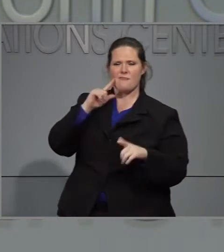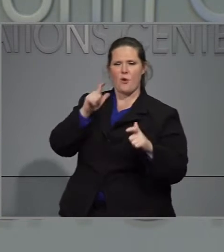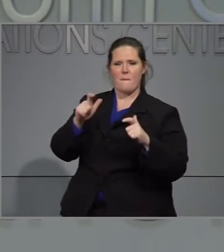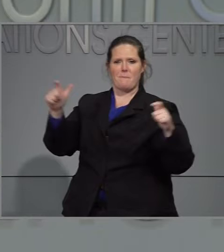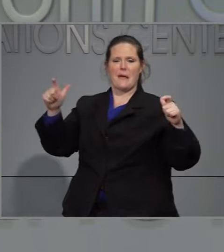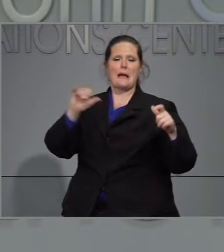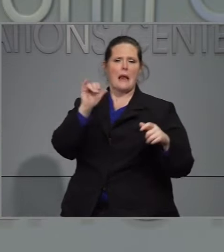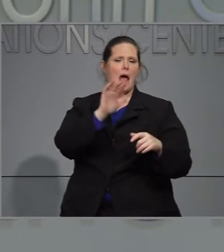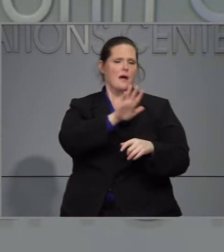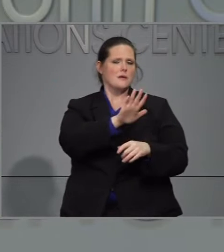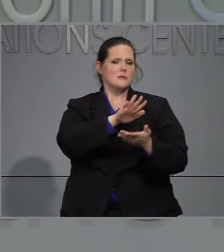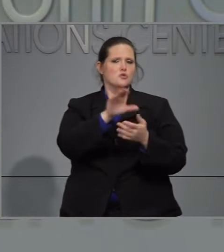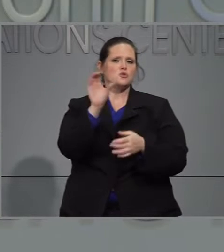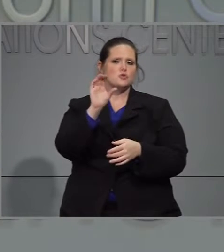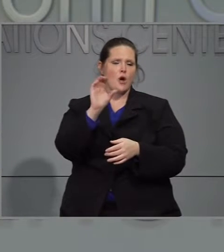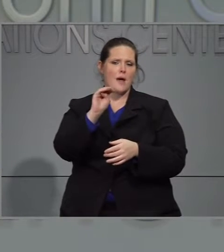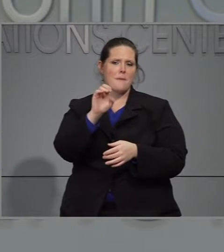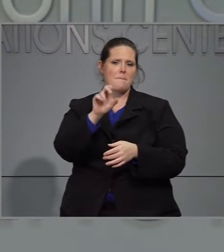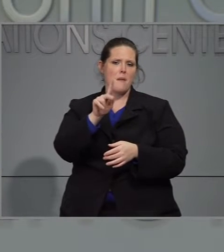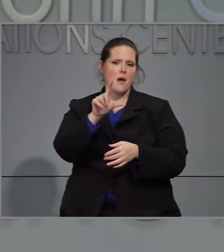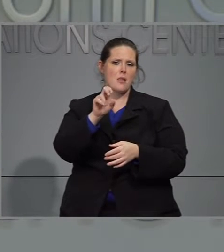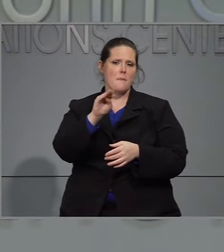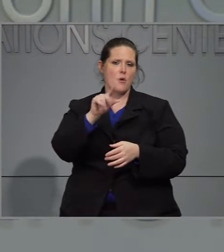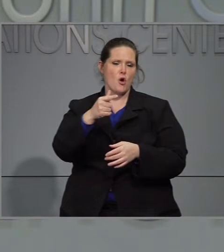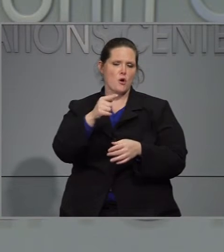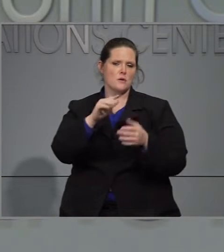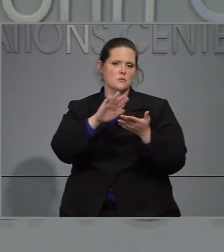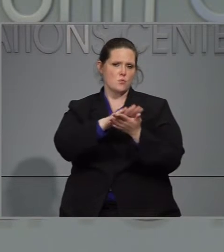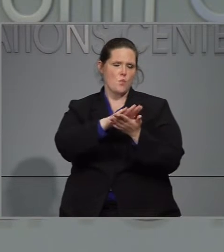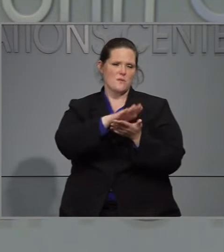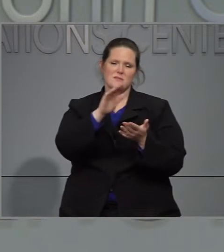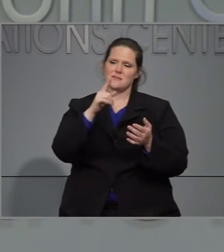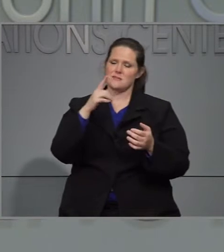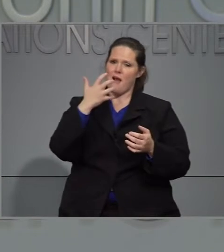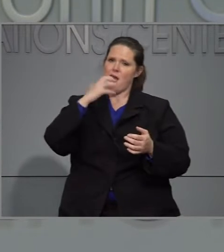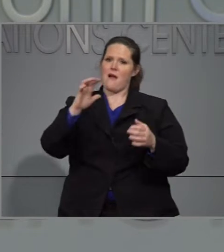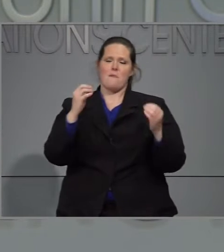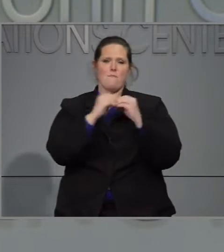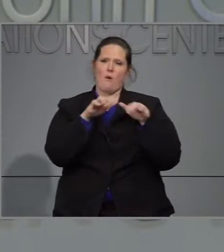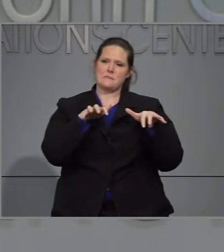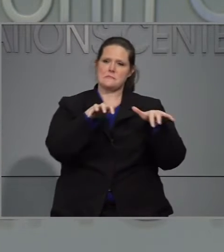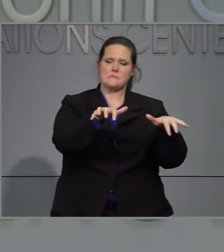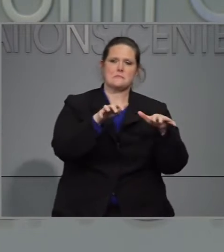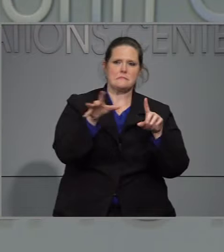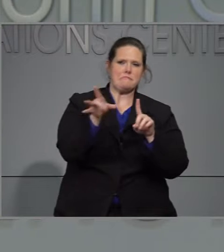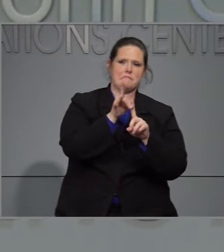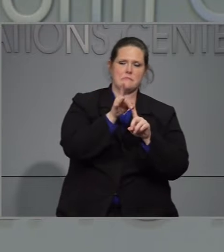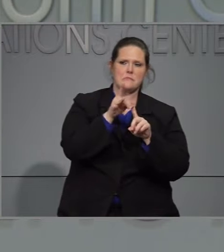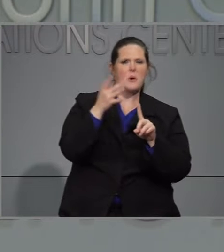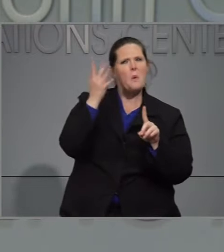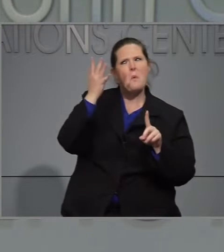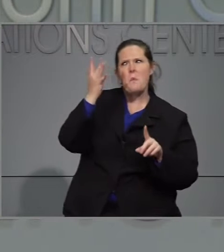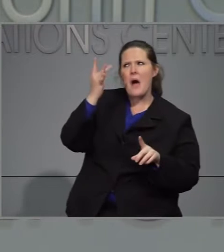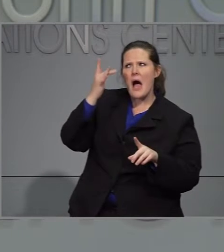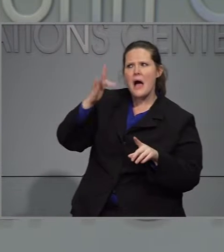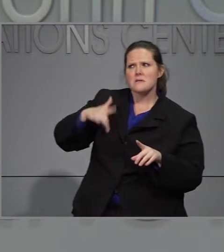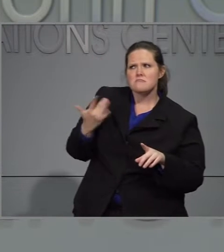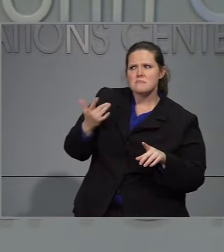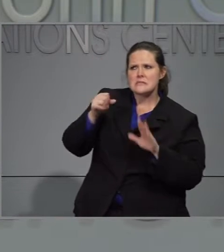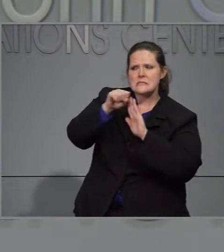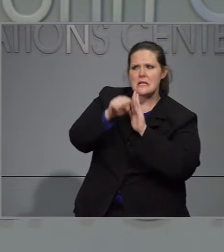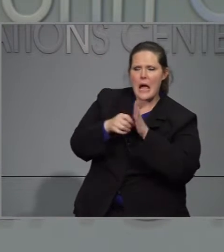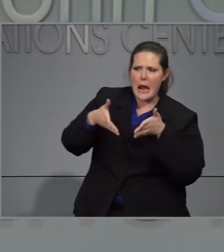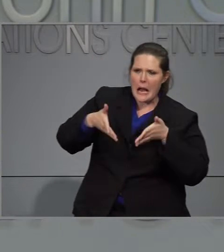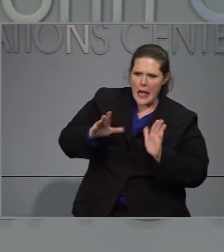condado de brote, ¿por qué se le anima o pedir a esos distritos que hagan